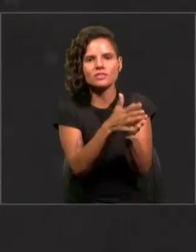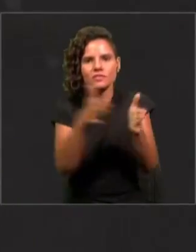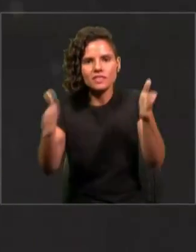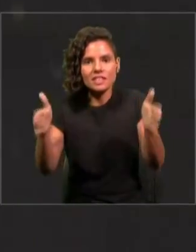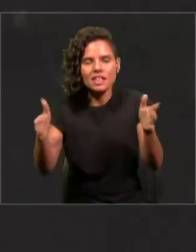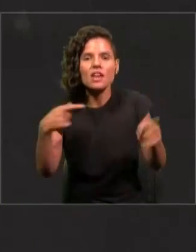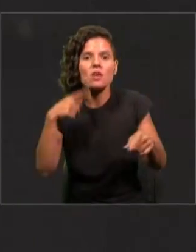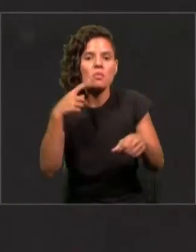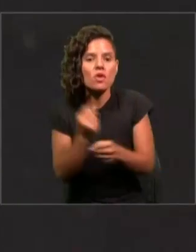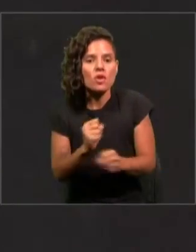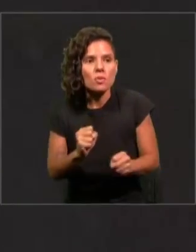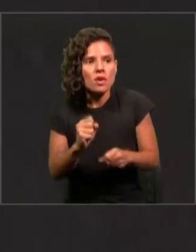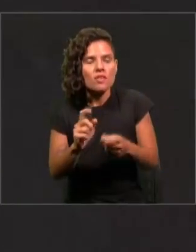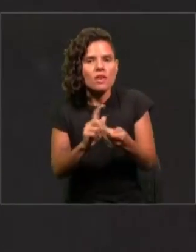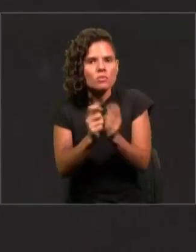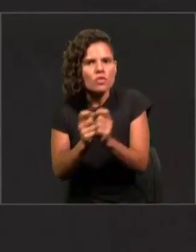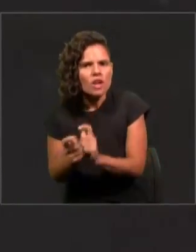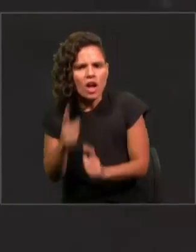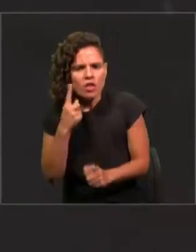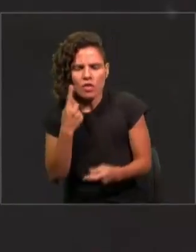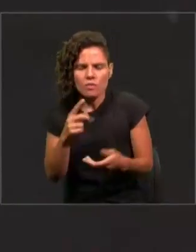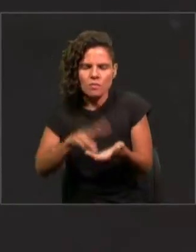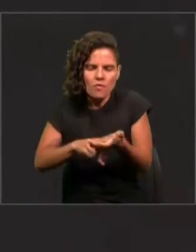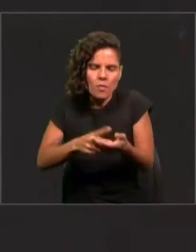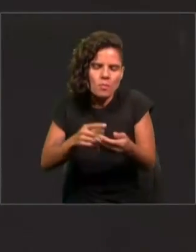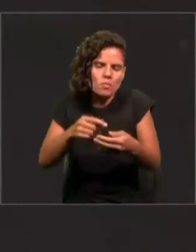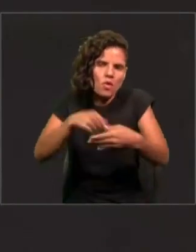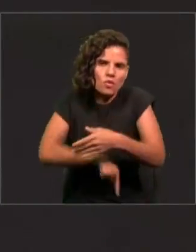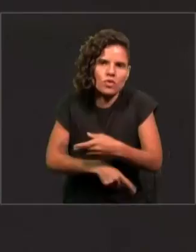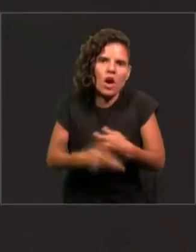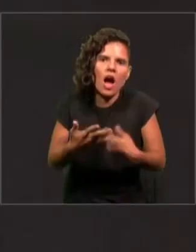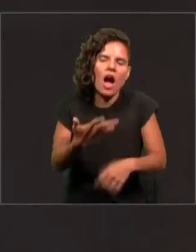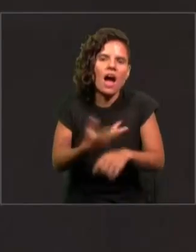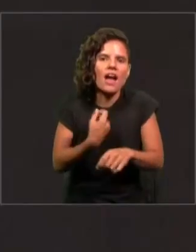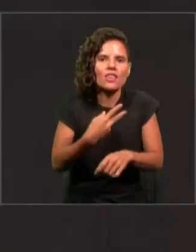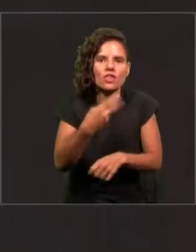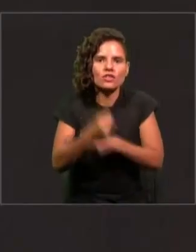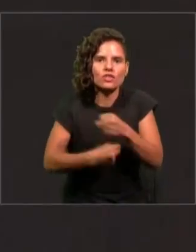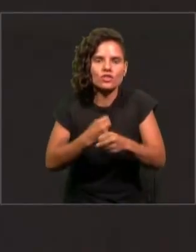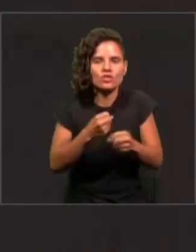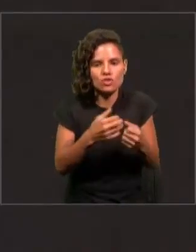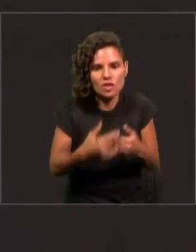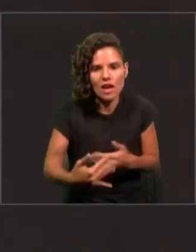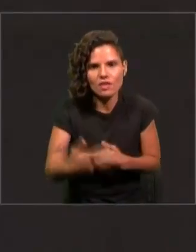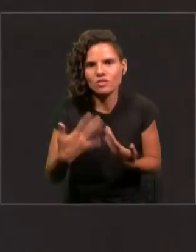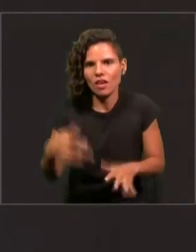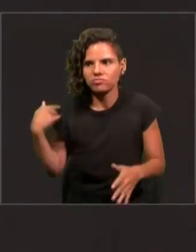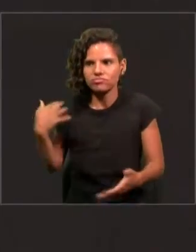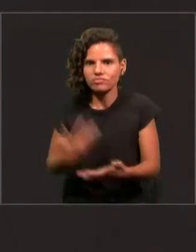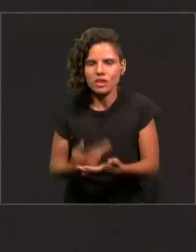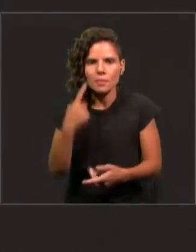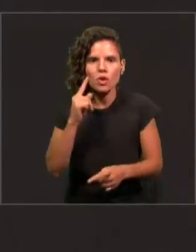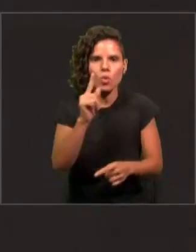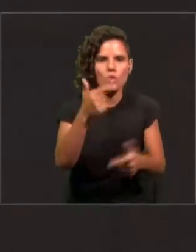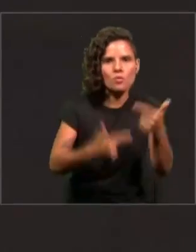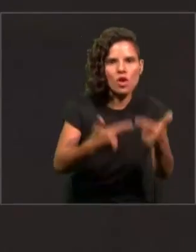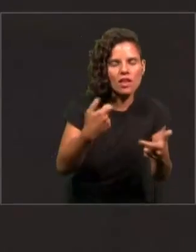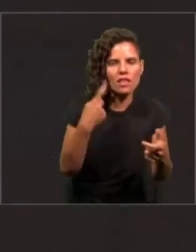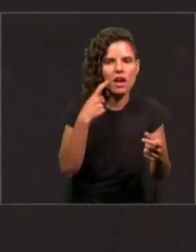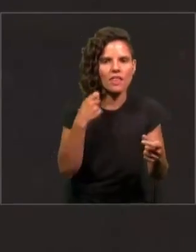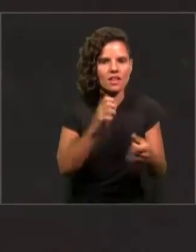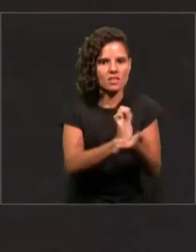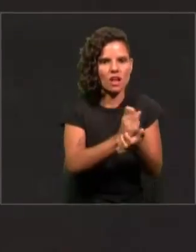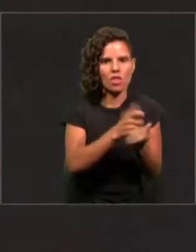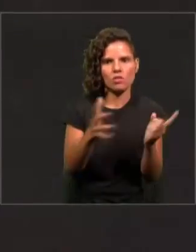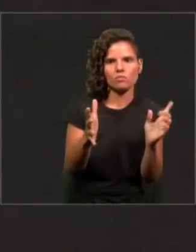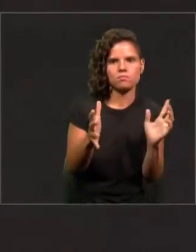han modificado sustancialmente. Hay, por supuesto, cambios, han pasado 200 años. Pero una es una política de represión estatal, a la cual